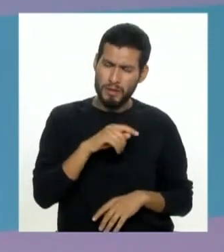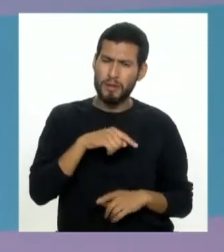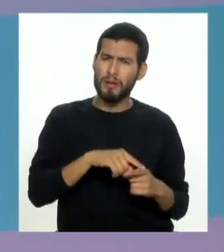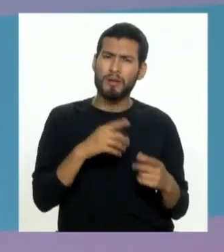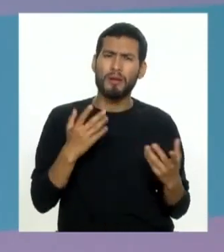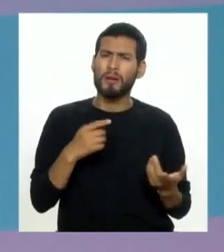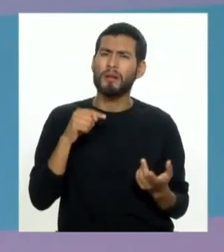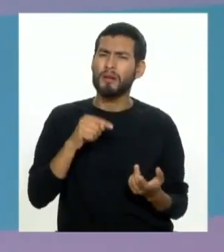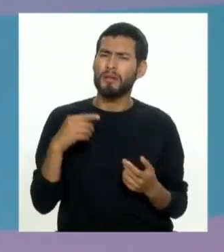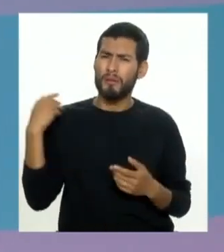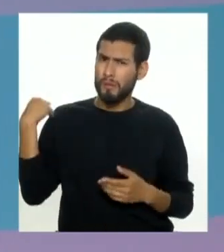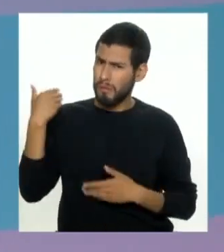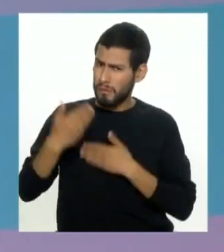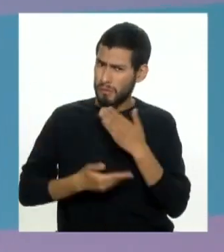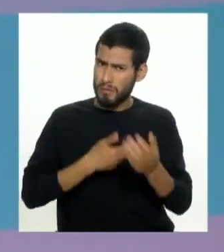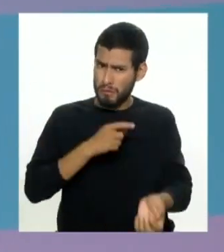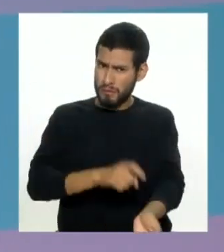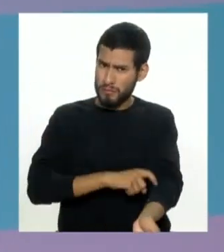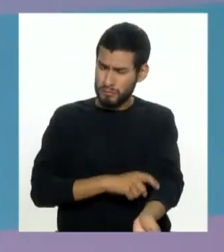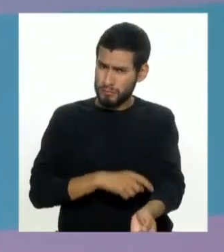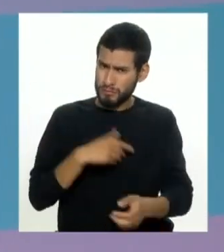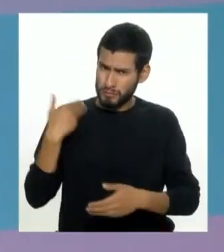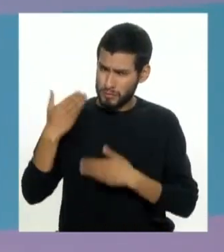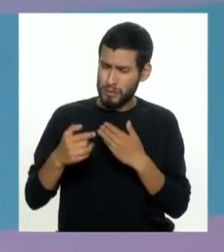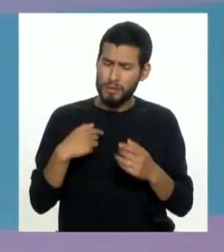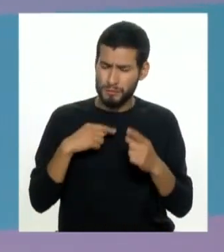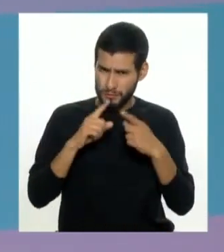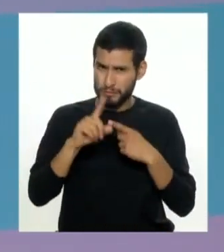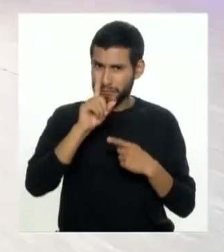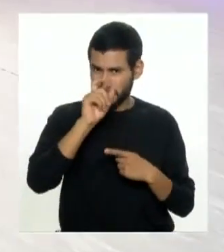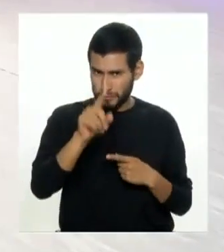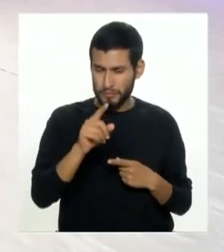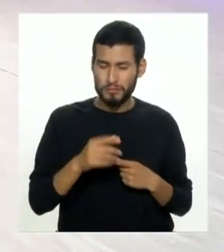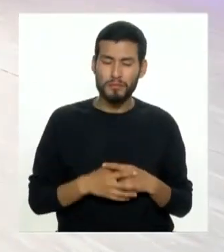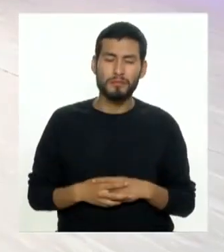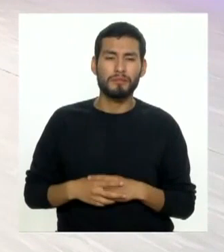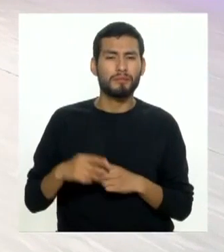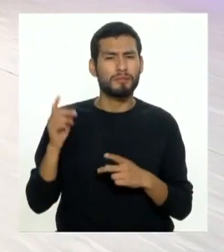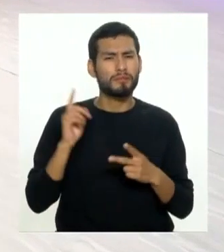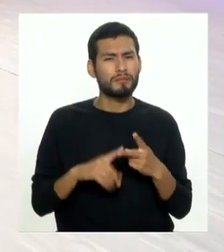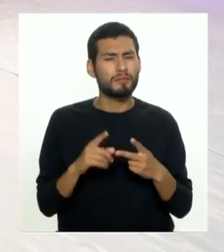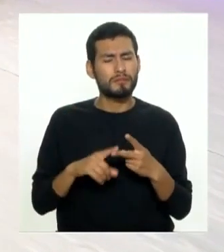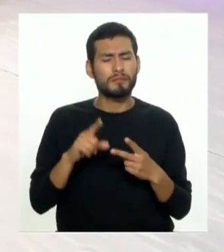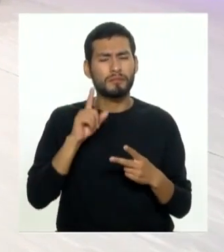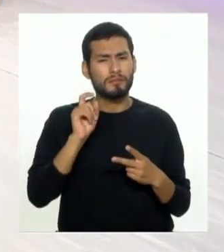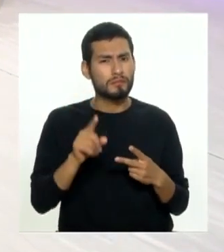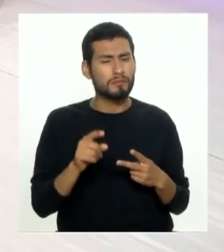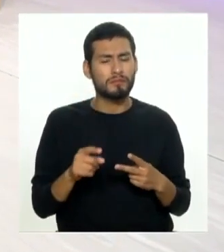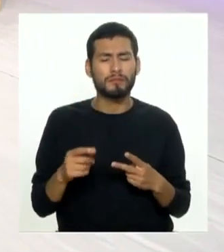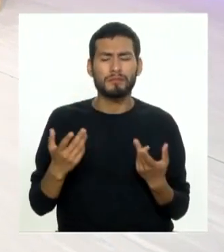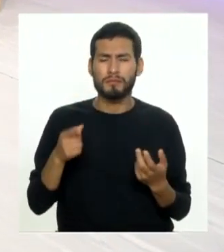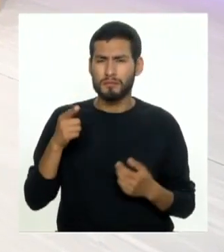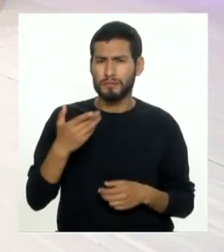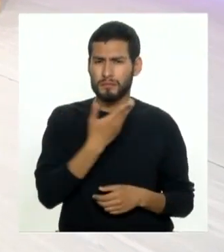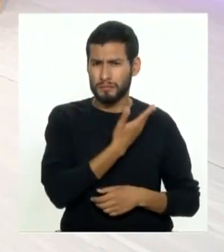aspecto genético tiene que ver con esto? Esa es una primera pregunta. La segunda pregunta, el